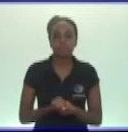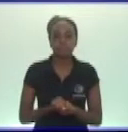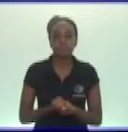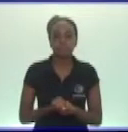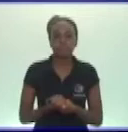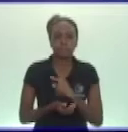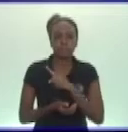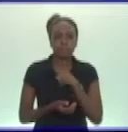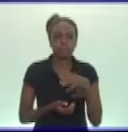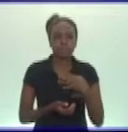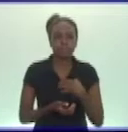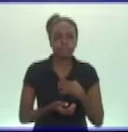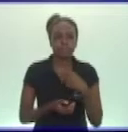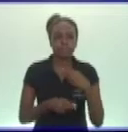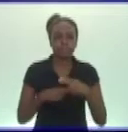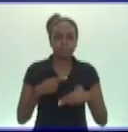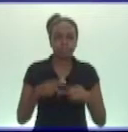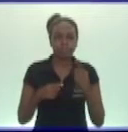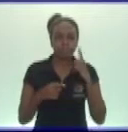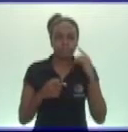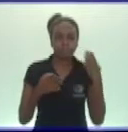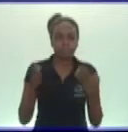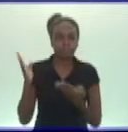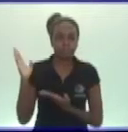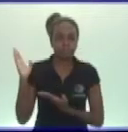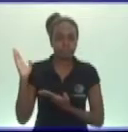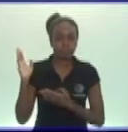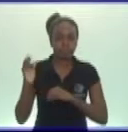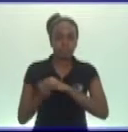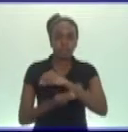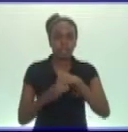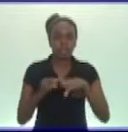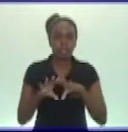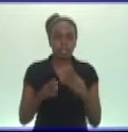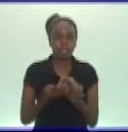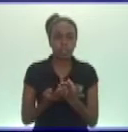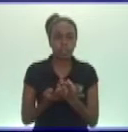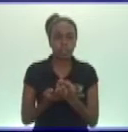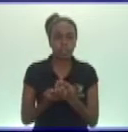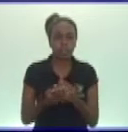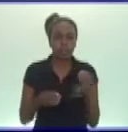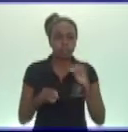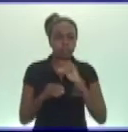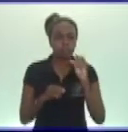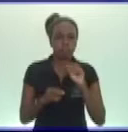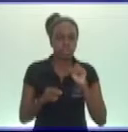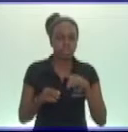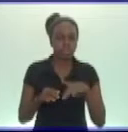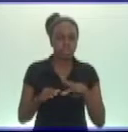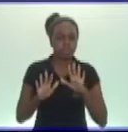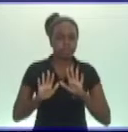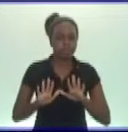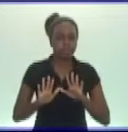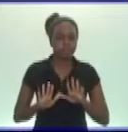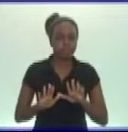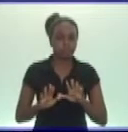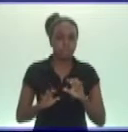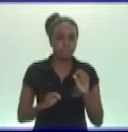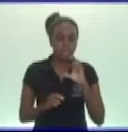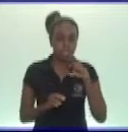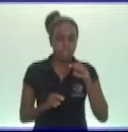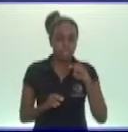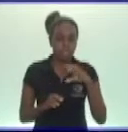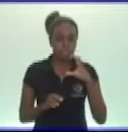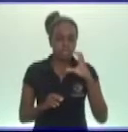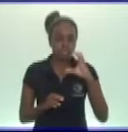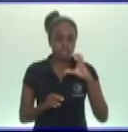Ustedes debían sustituir la subordinada adjetiva por un adjetivo equivalente. Aquí me voy a detener únicamente en el inciso C,